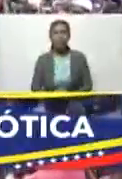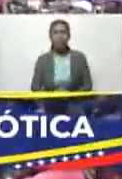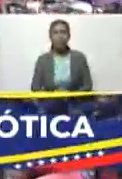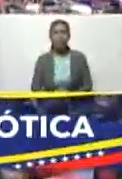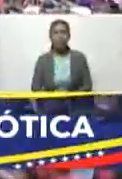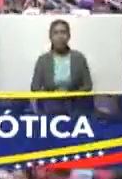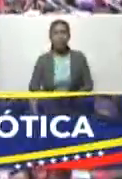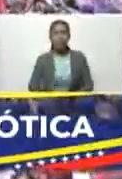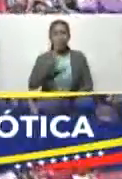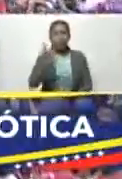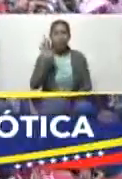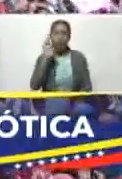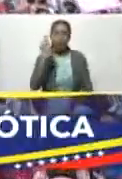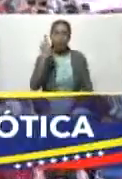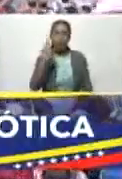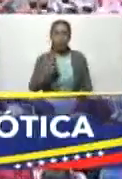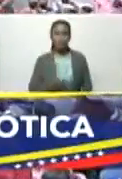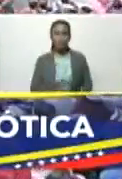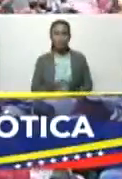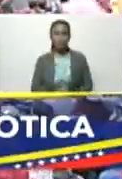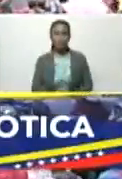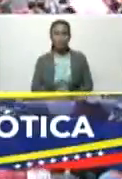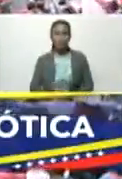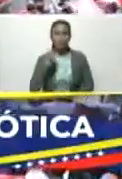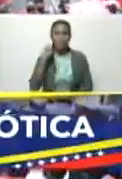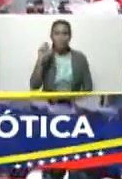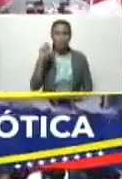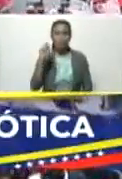Las tres R. Punto.